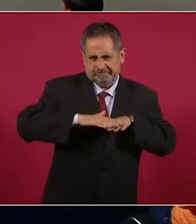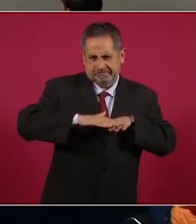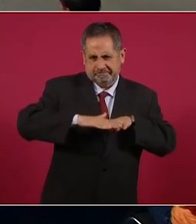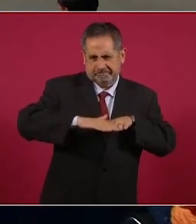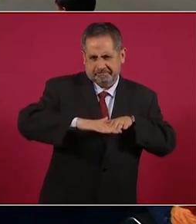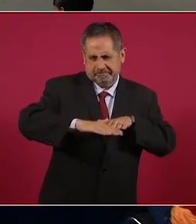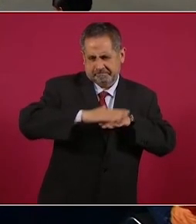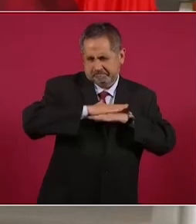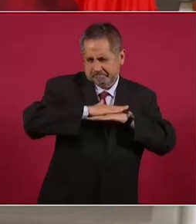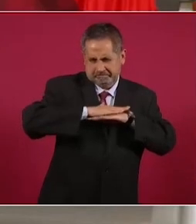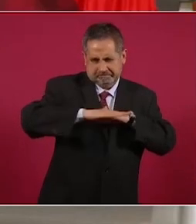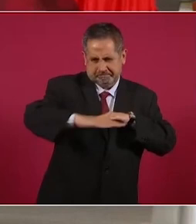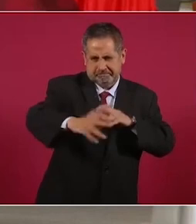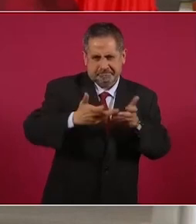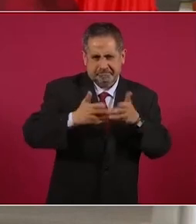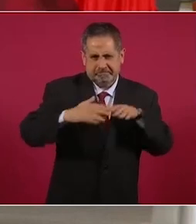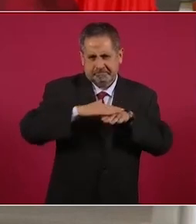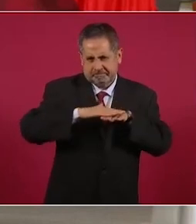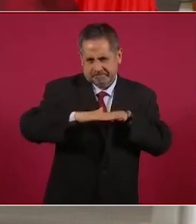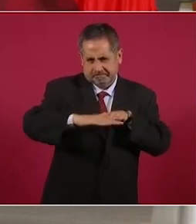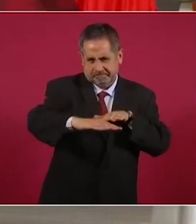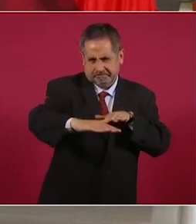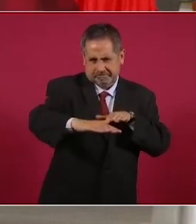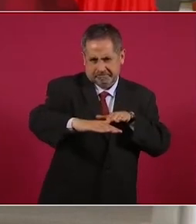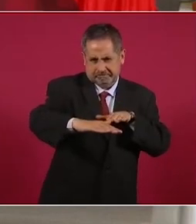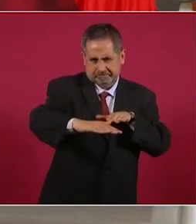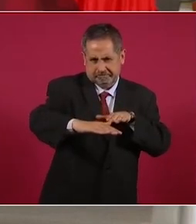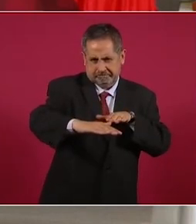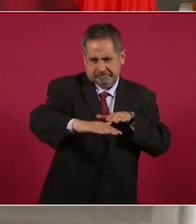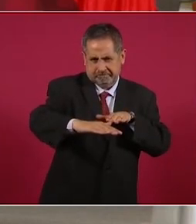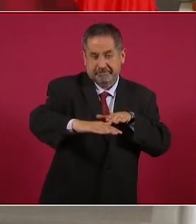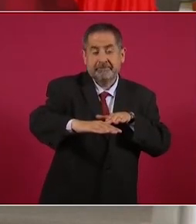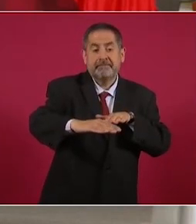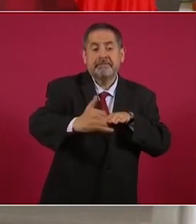a ras de tierra y